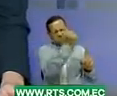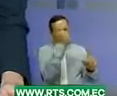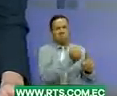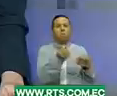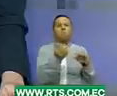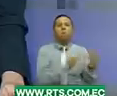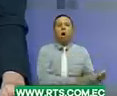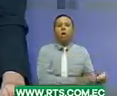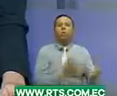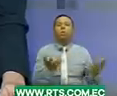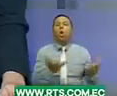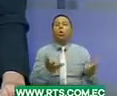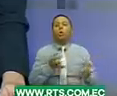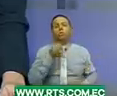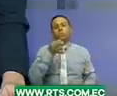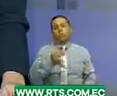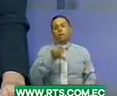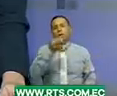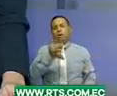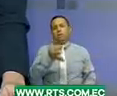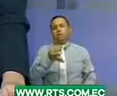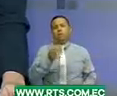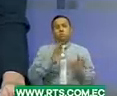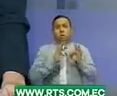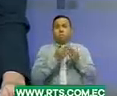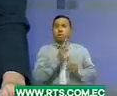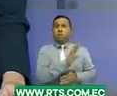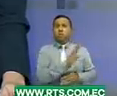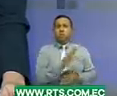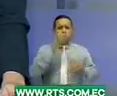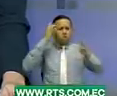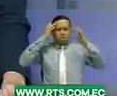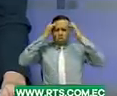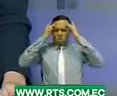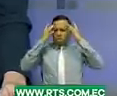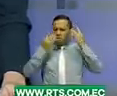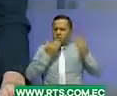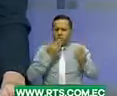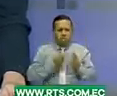afirman desconocer el móvil del crimen, pues no se sustrajeron objetos